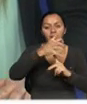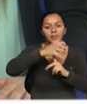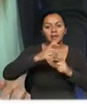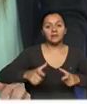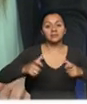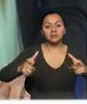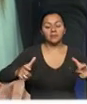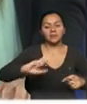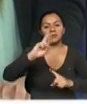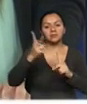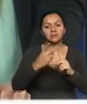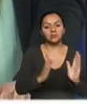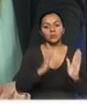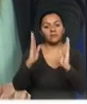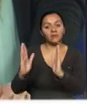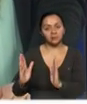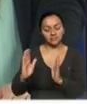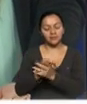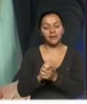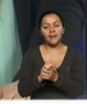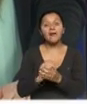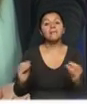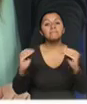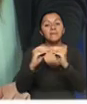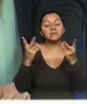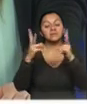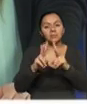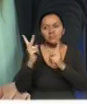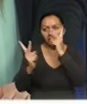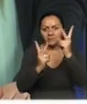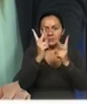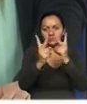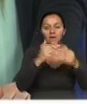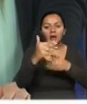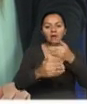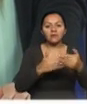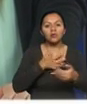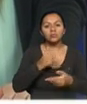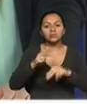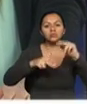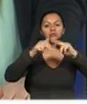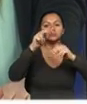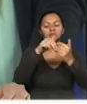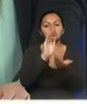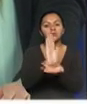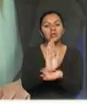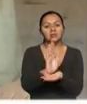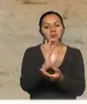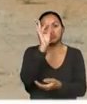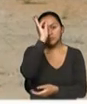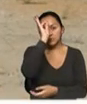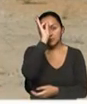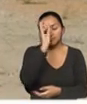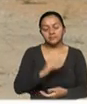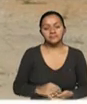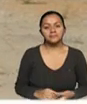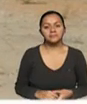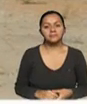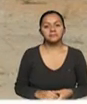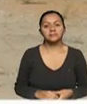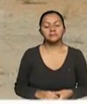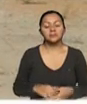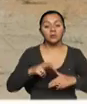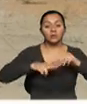la segunda fase del Parque Samanes. Además, constató el avance del Hospital del IES Los Ceibos.